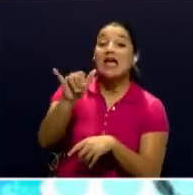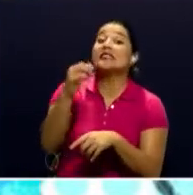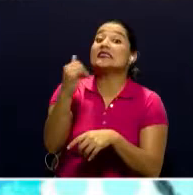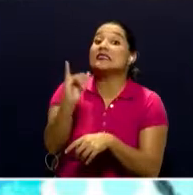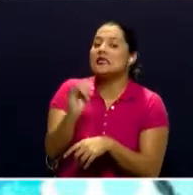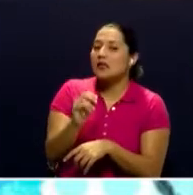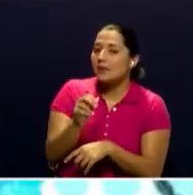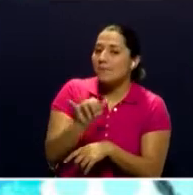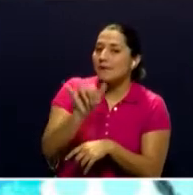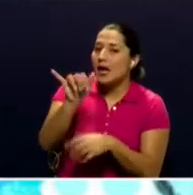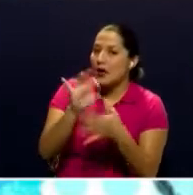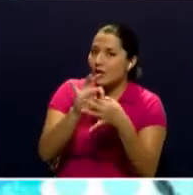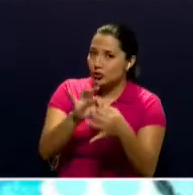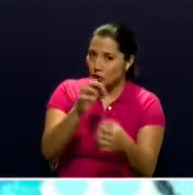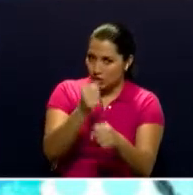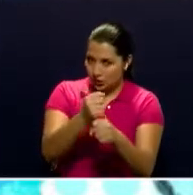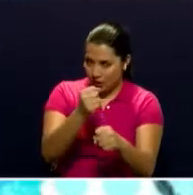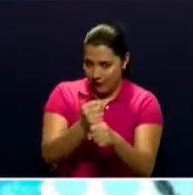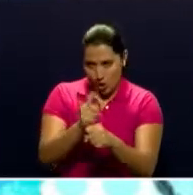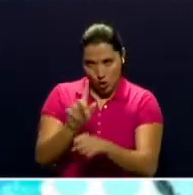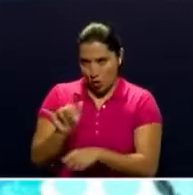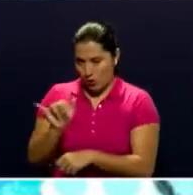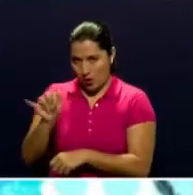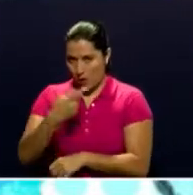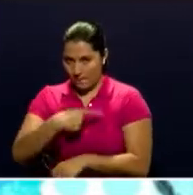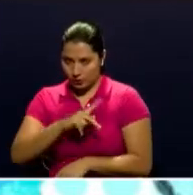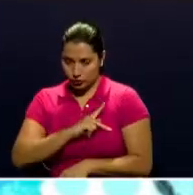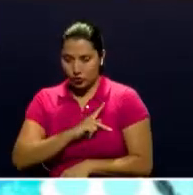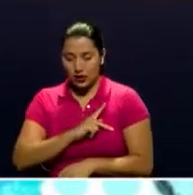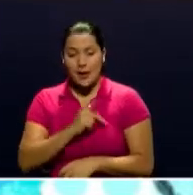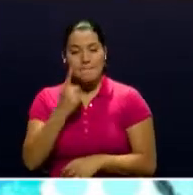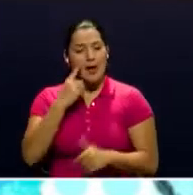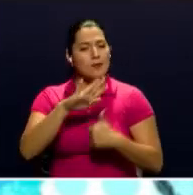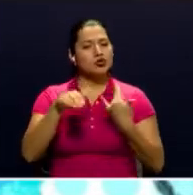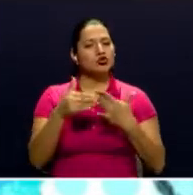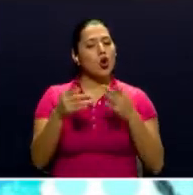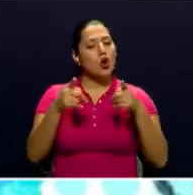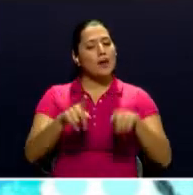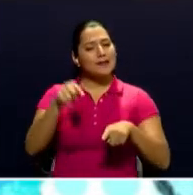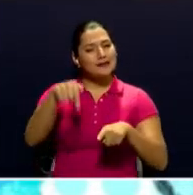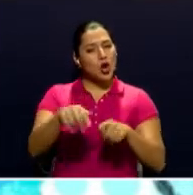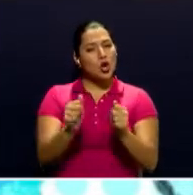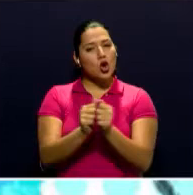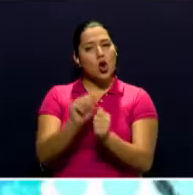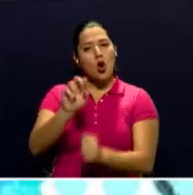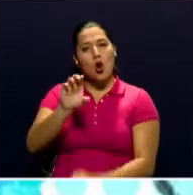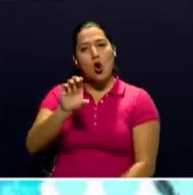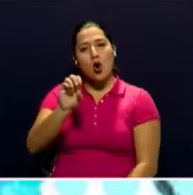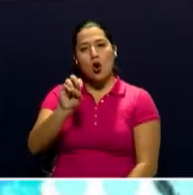siguiente información que nos resume todo lo que ha estado ocurriendo el día de hoy con el COVID-19.